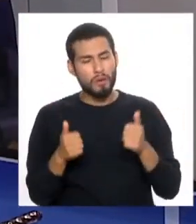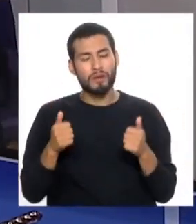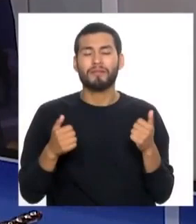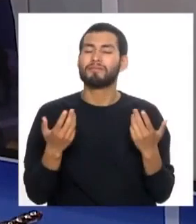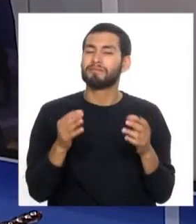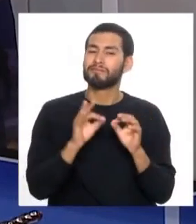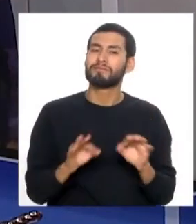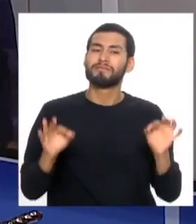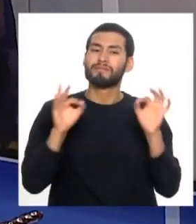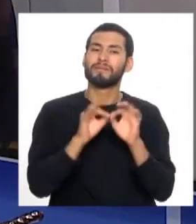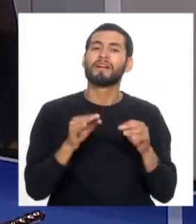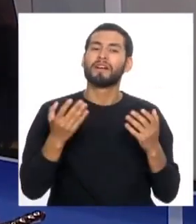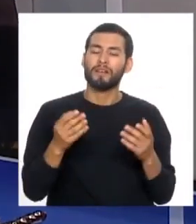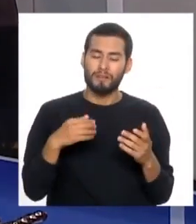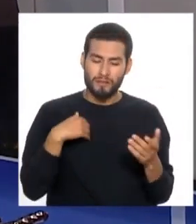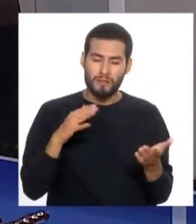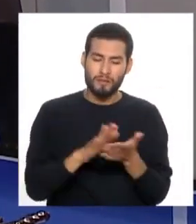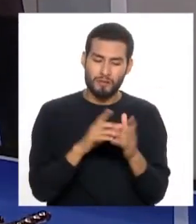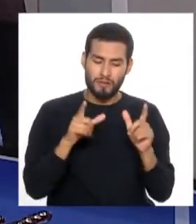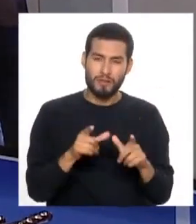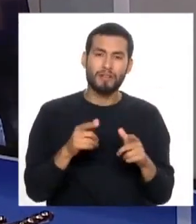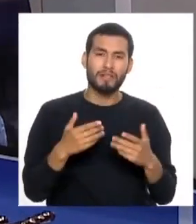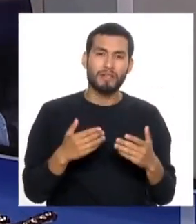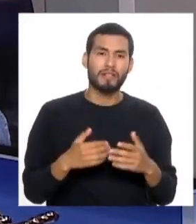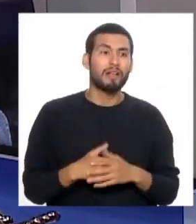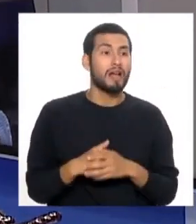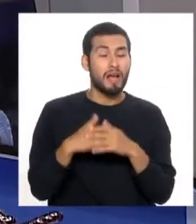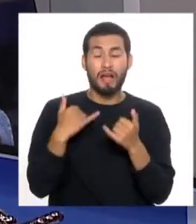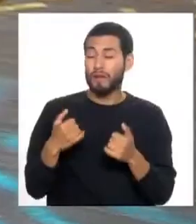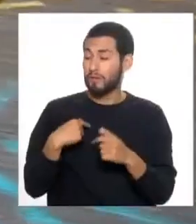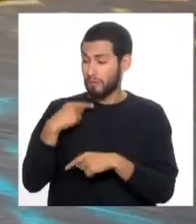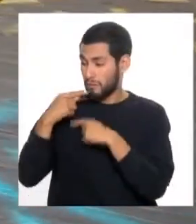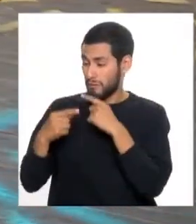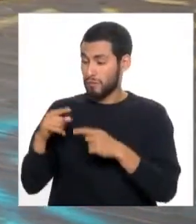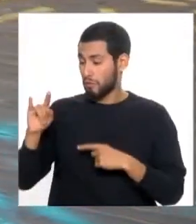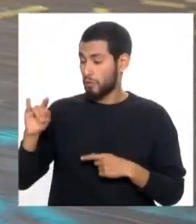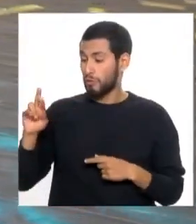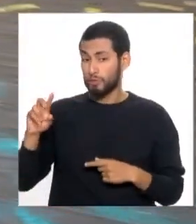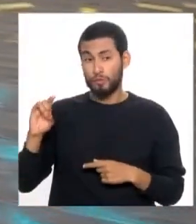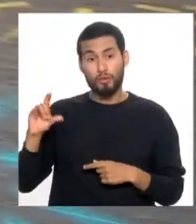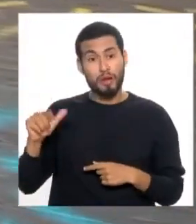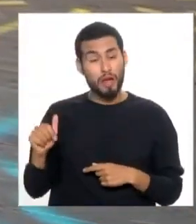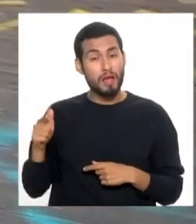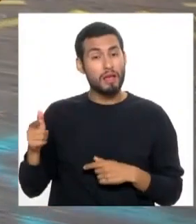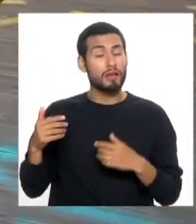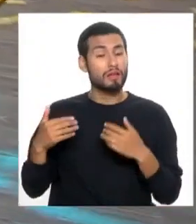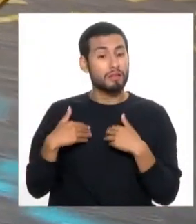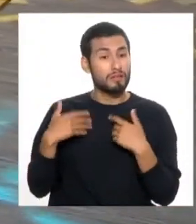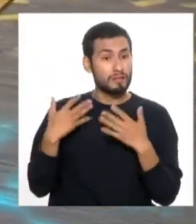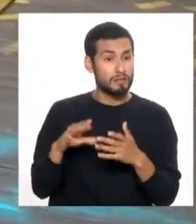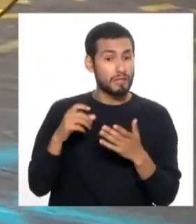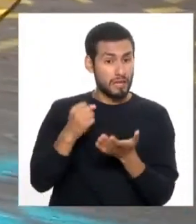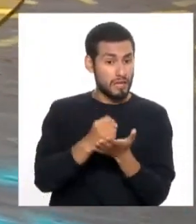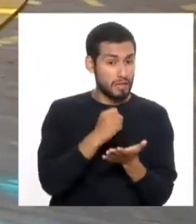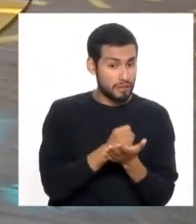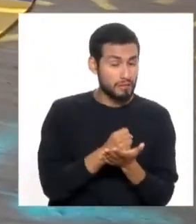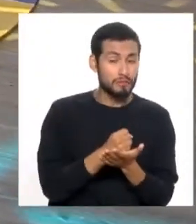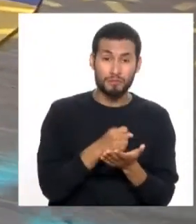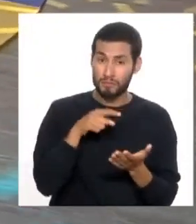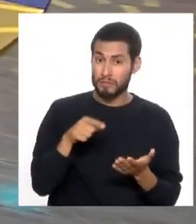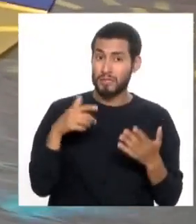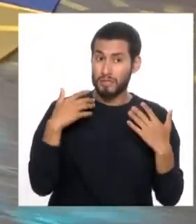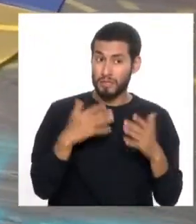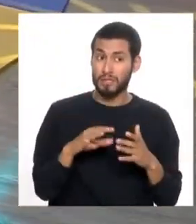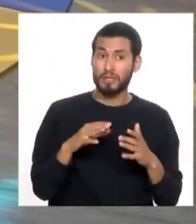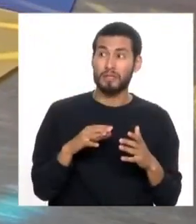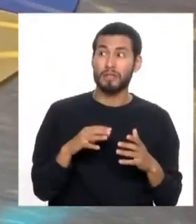importante es estar con los documentos en regla. Y te cuento, Fátima, que Úrsula acaba de hacer justamente este trámite. De hecho, ella ya